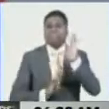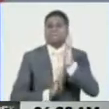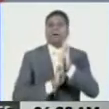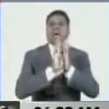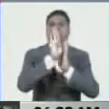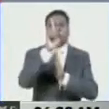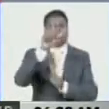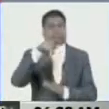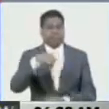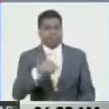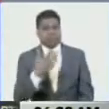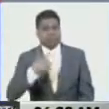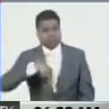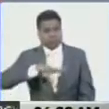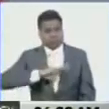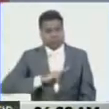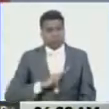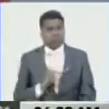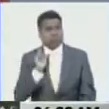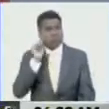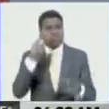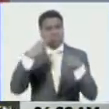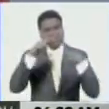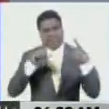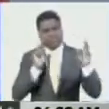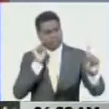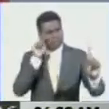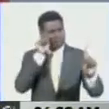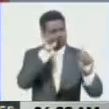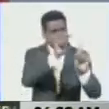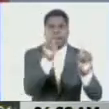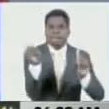de diferentes objetivos. En primer lugar,